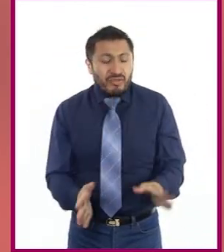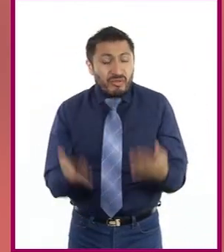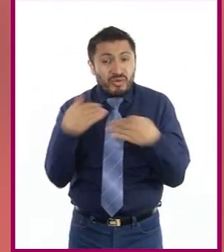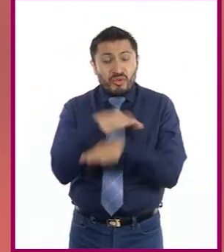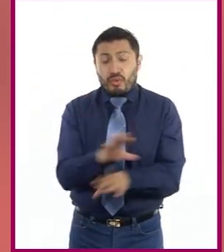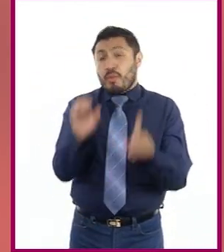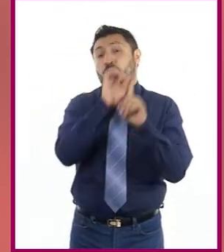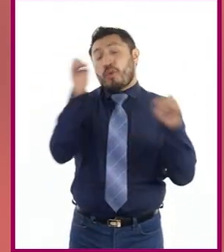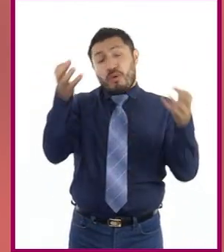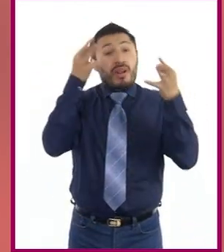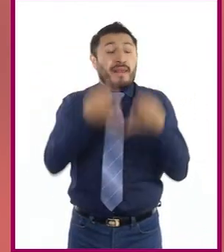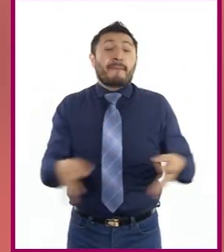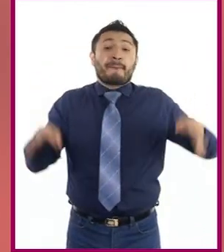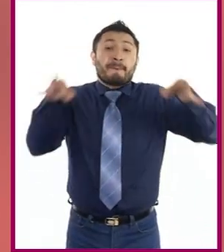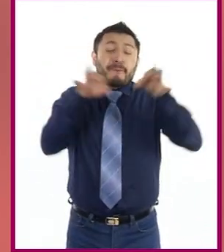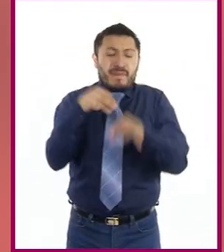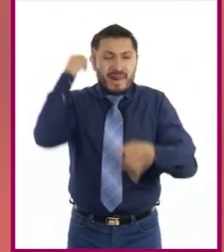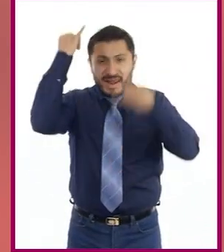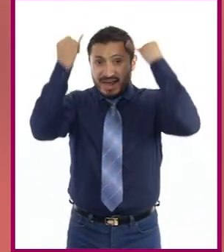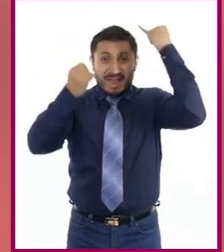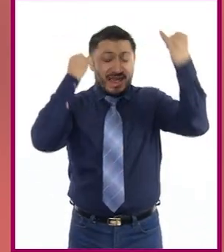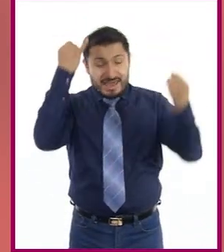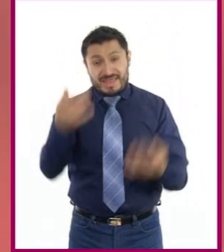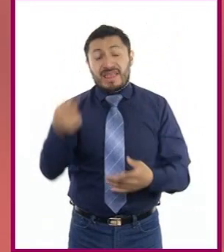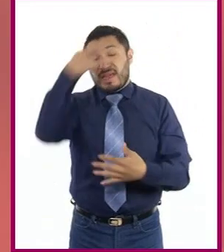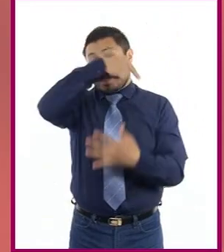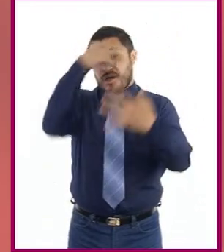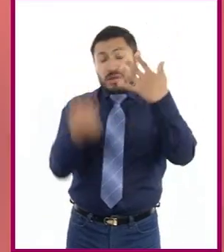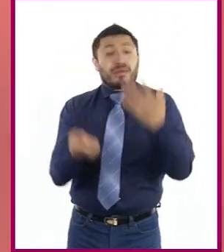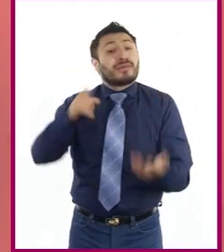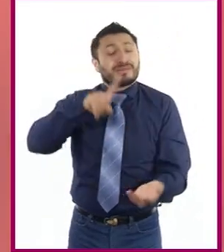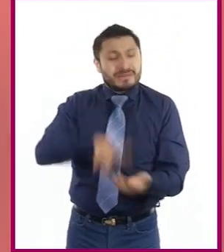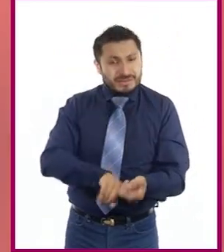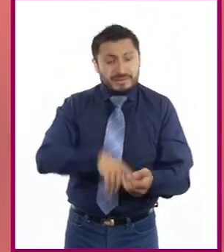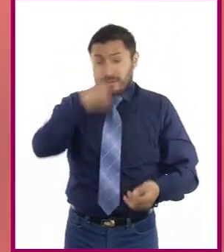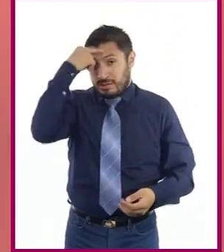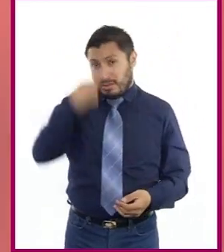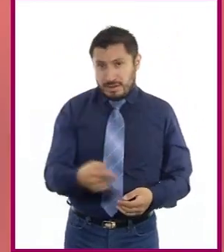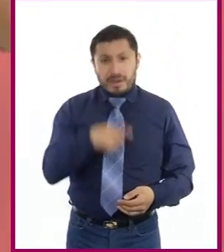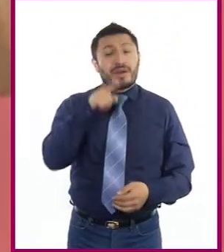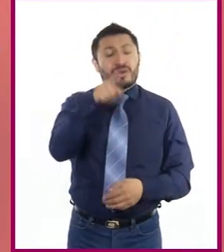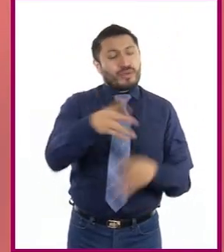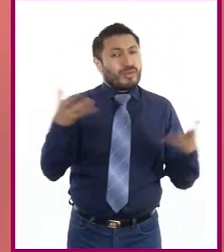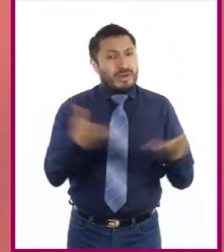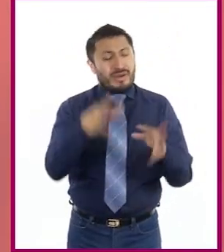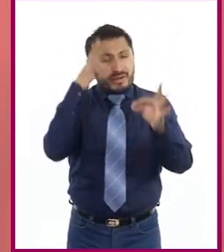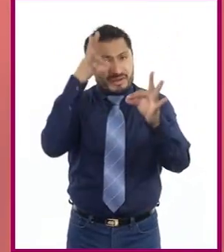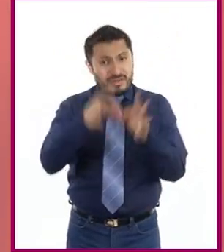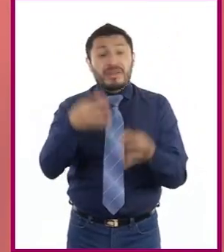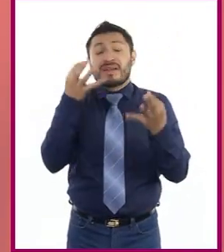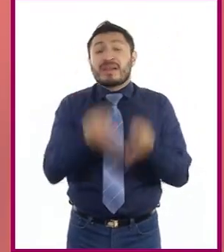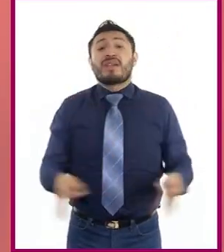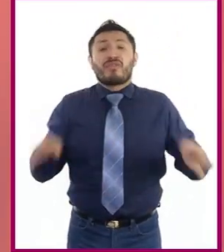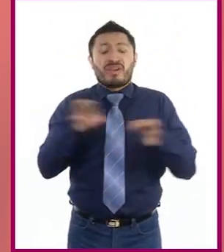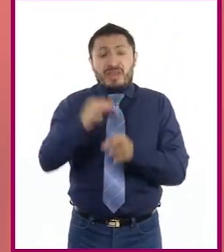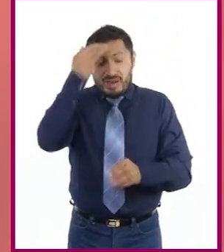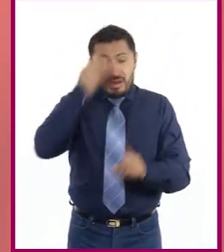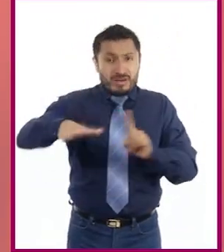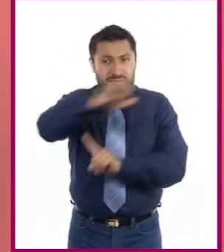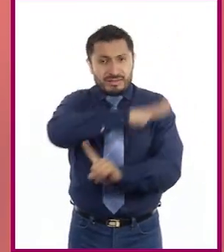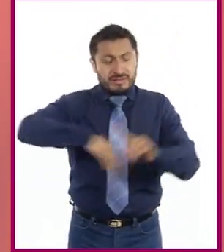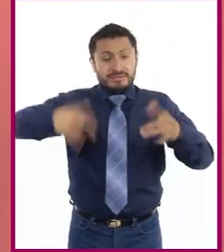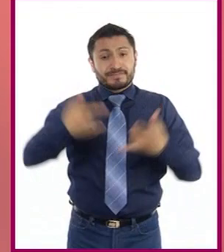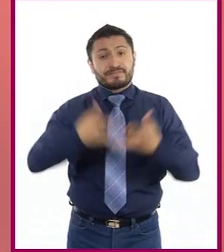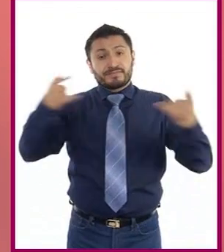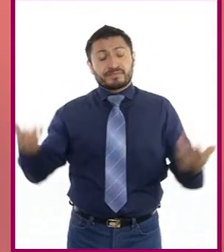al orden de importancia de las ideas que se presentan en él. Para hacerlo es importante conocer el contexto histórico en